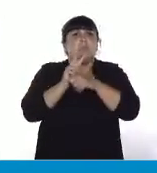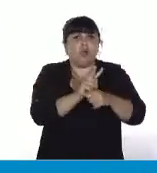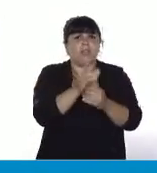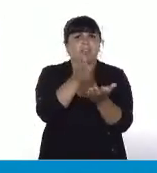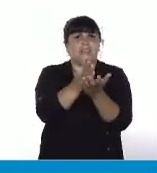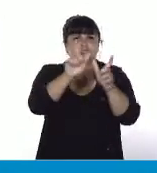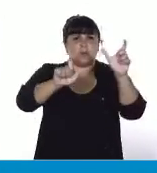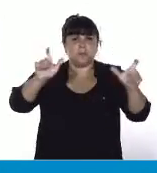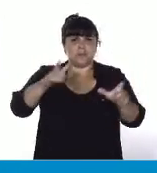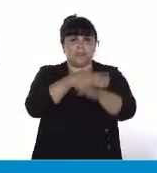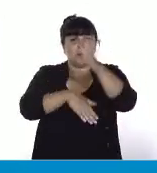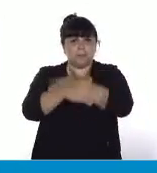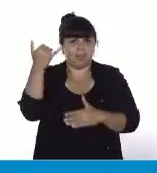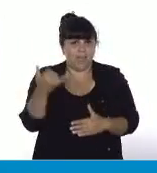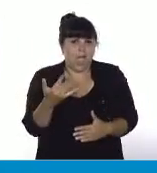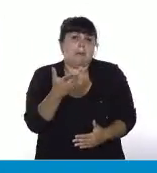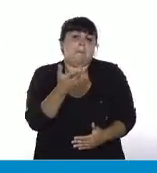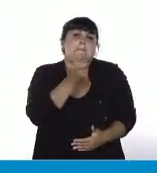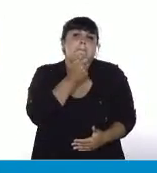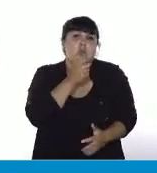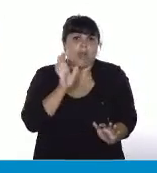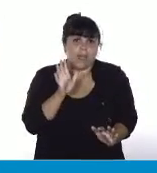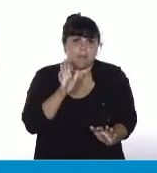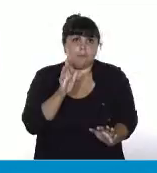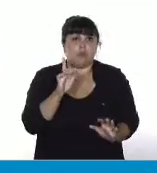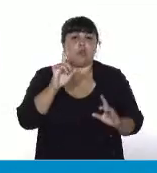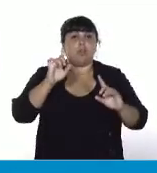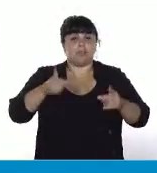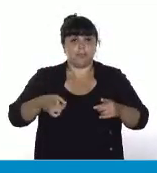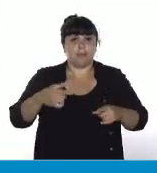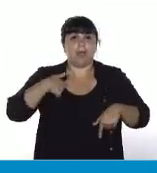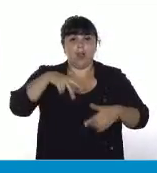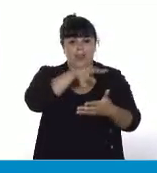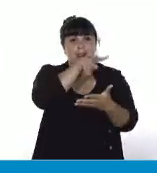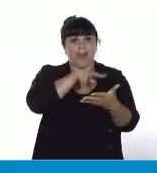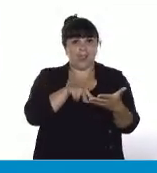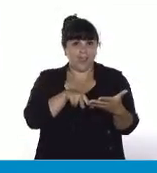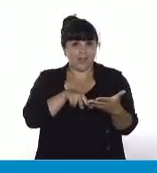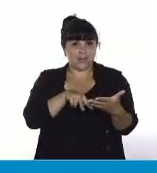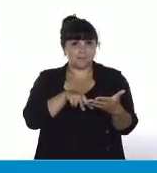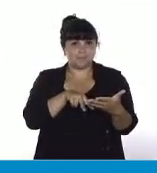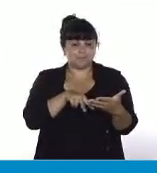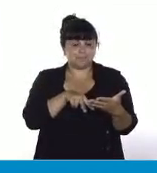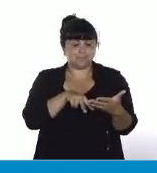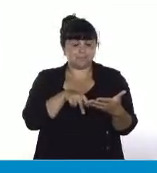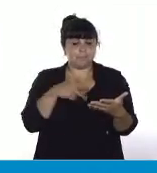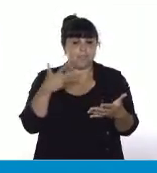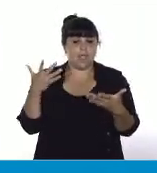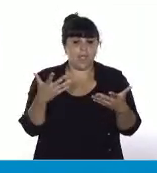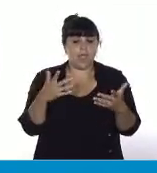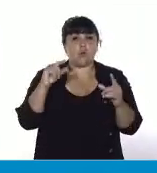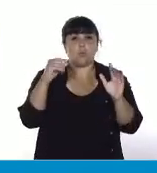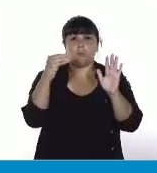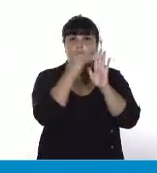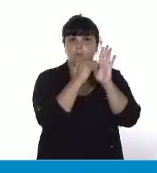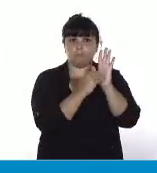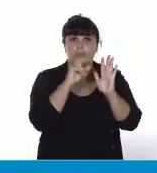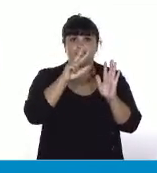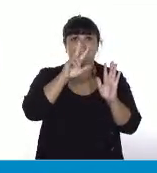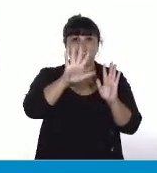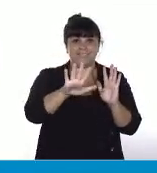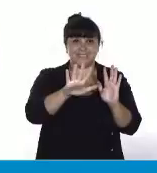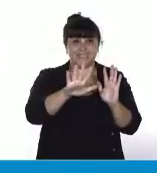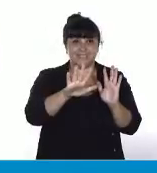con discapacidad. Por ejemplo, y permítanme que voy a leer el artículo